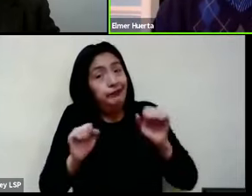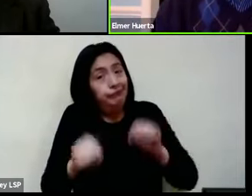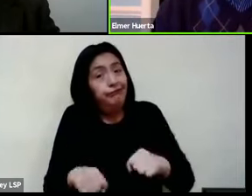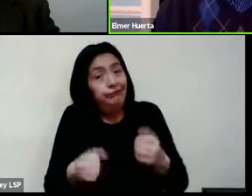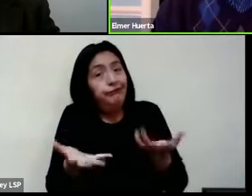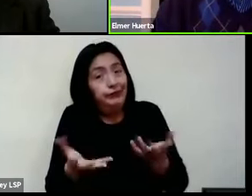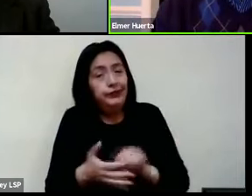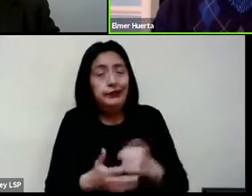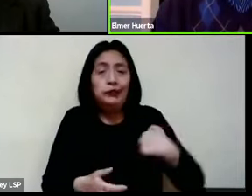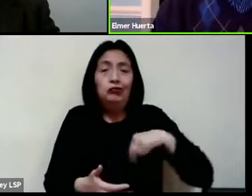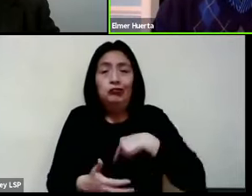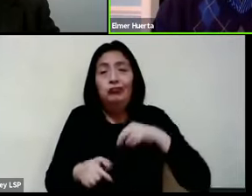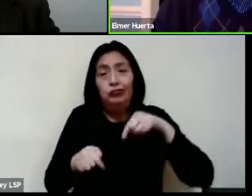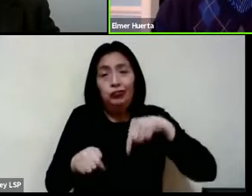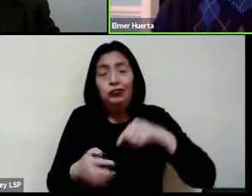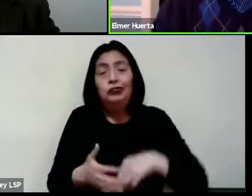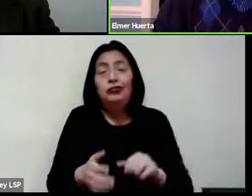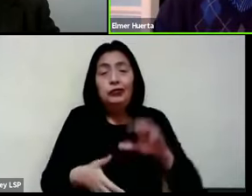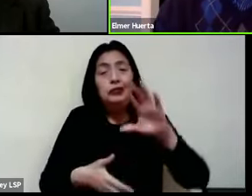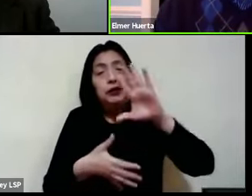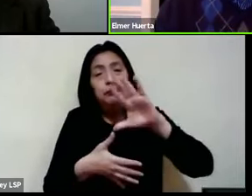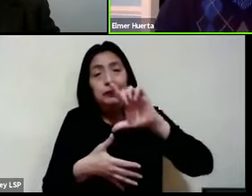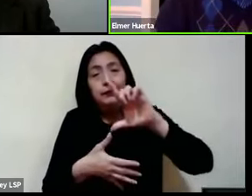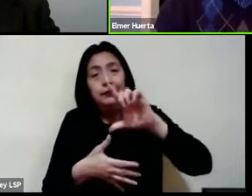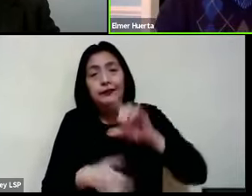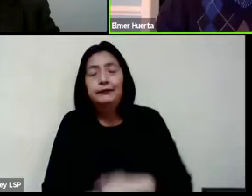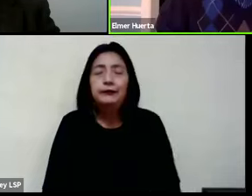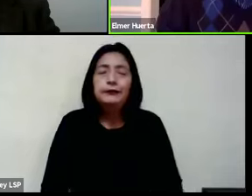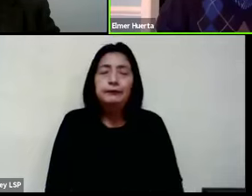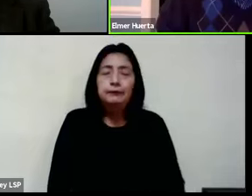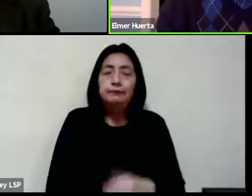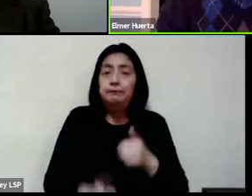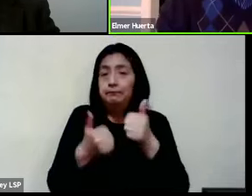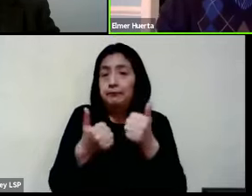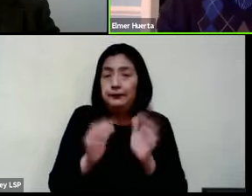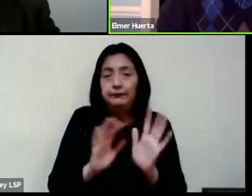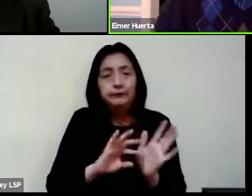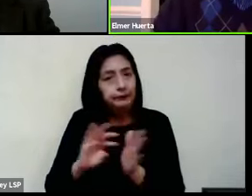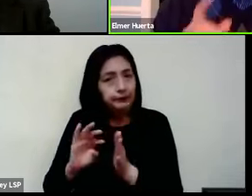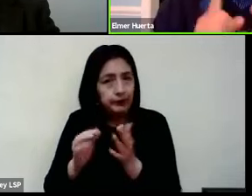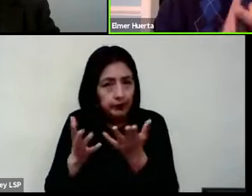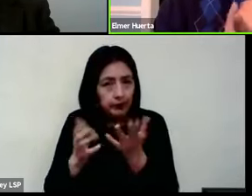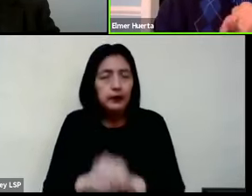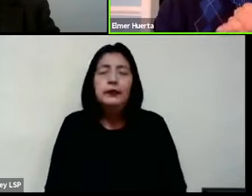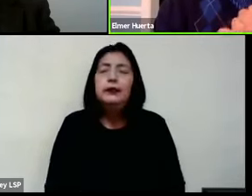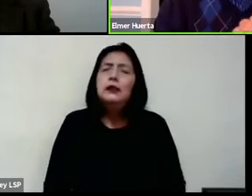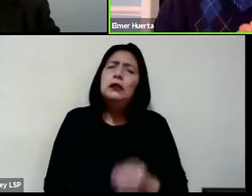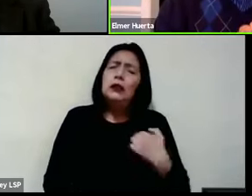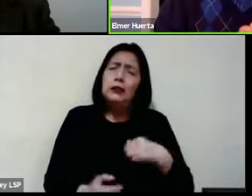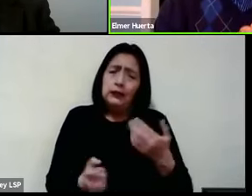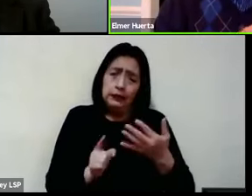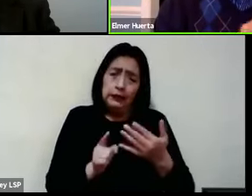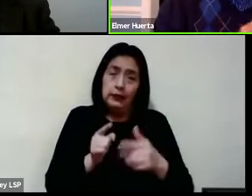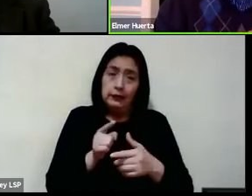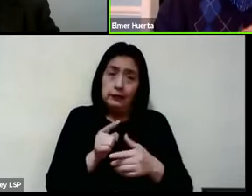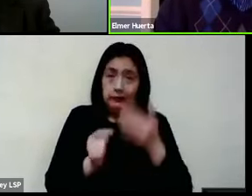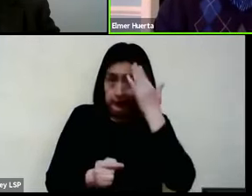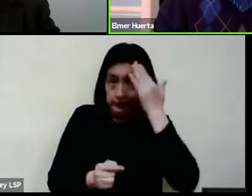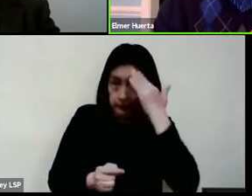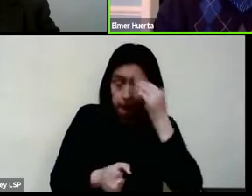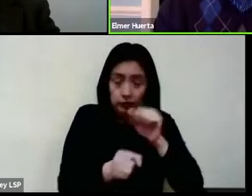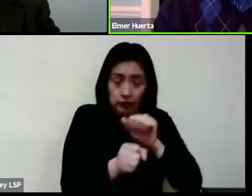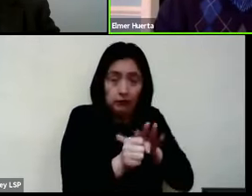ocurrir con nosotros en América Latina. Muy bien, entonces hasta ahora hemos repasado el virus,